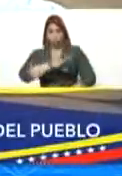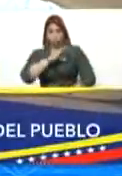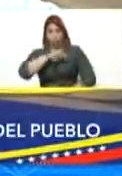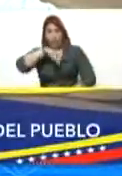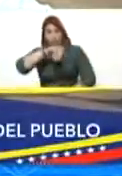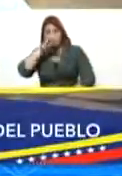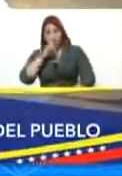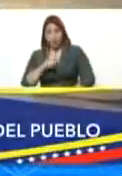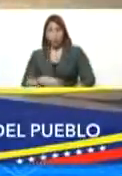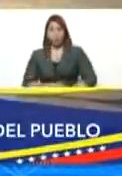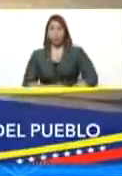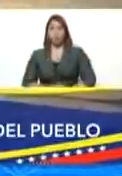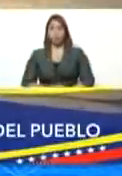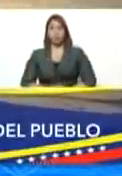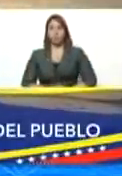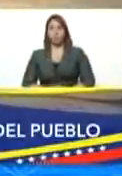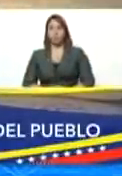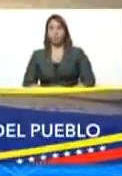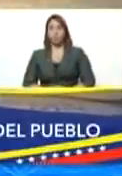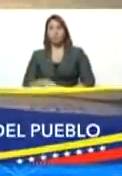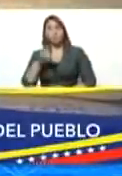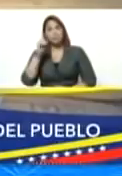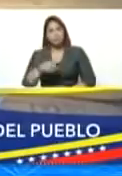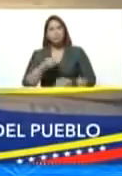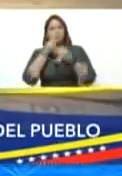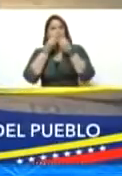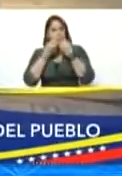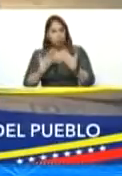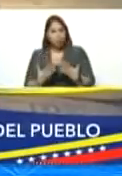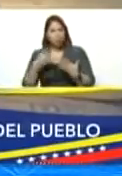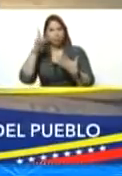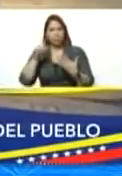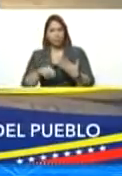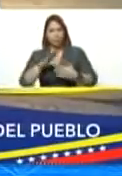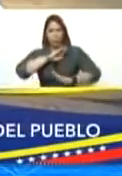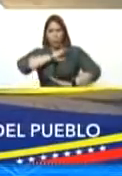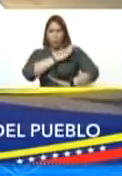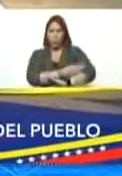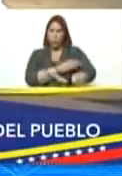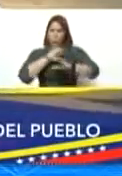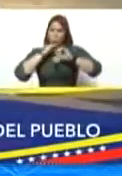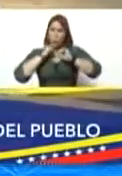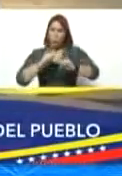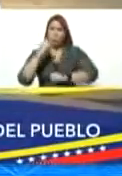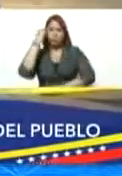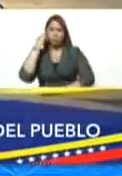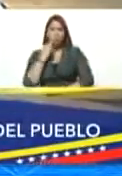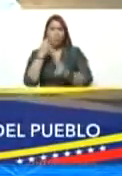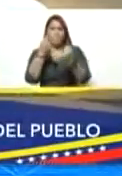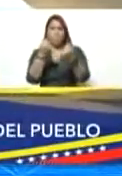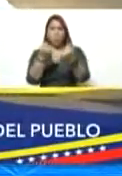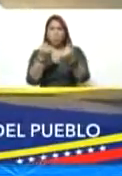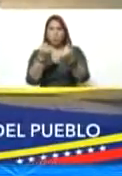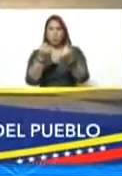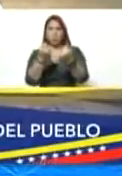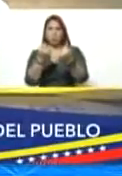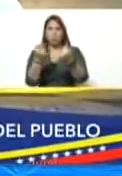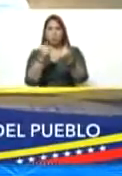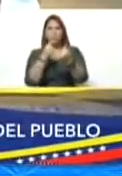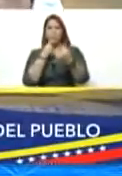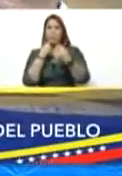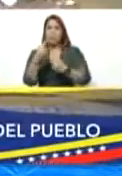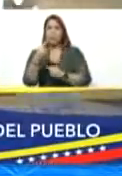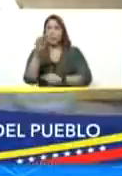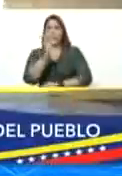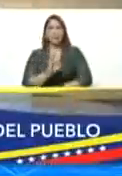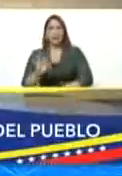año y un efecto bien bueno para el fortalecimiento del Bolívar. No se lo digan a nadie, que quede